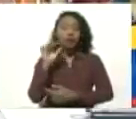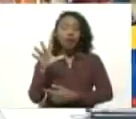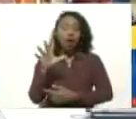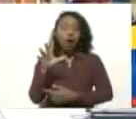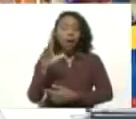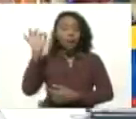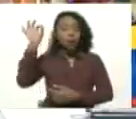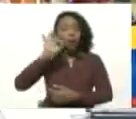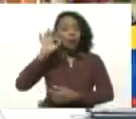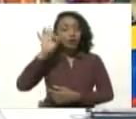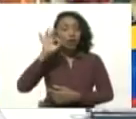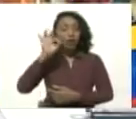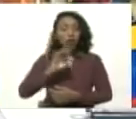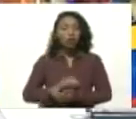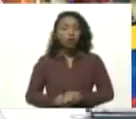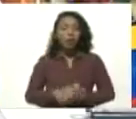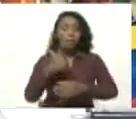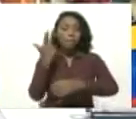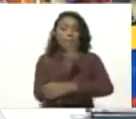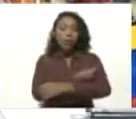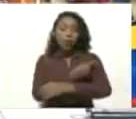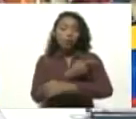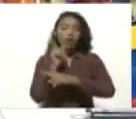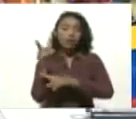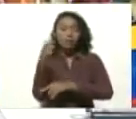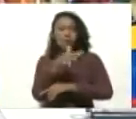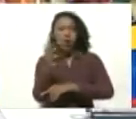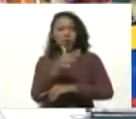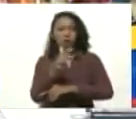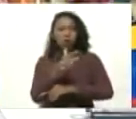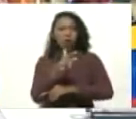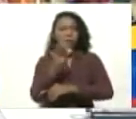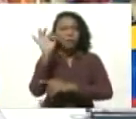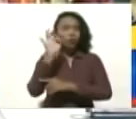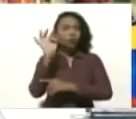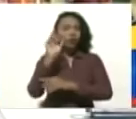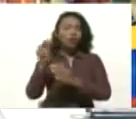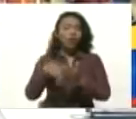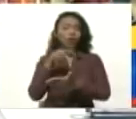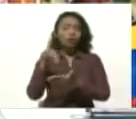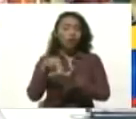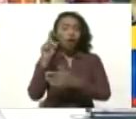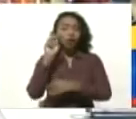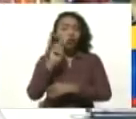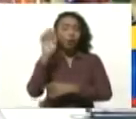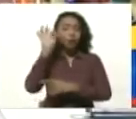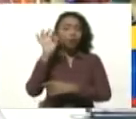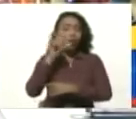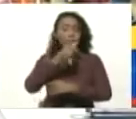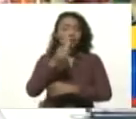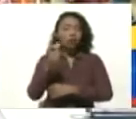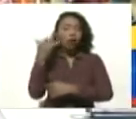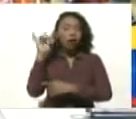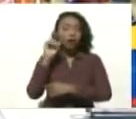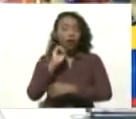55% vacunado, que es más o menos el promedio nacional. Hubo un 2% de personas que tenían coronavirus y